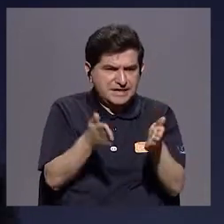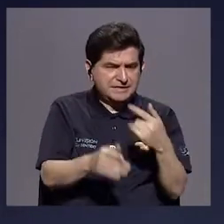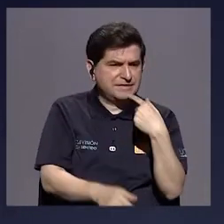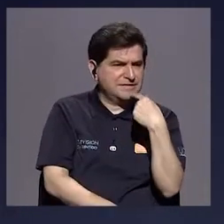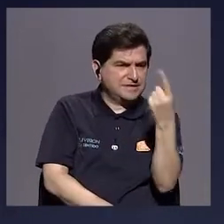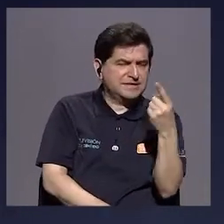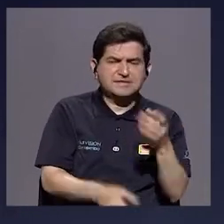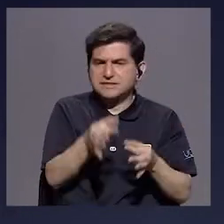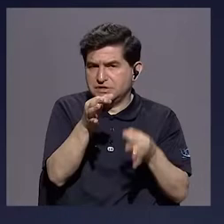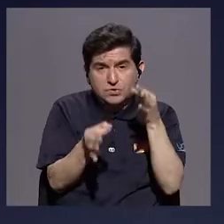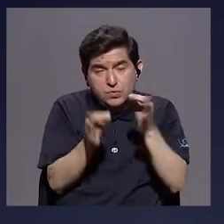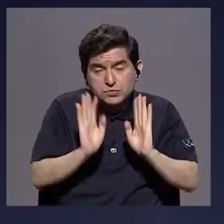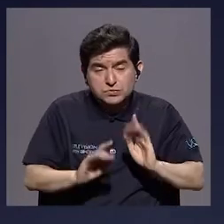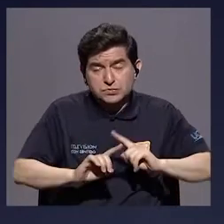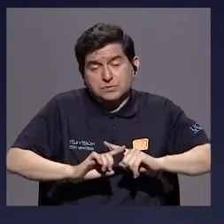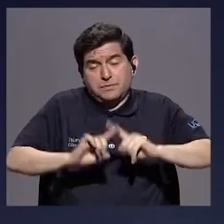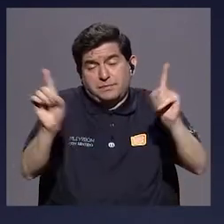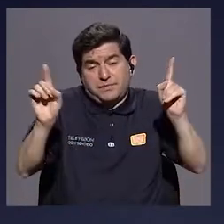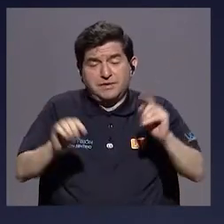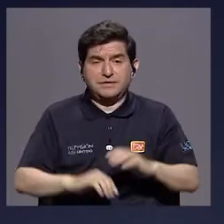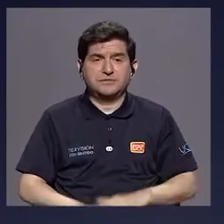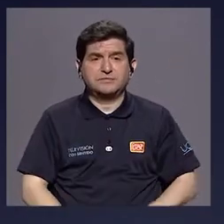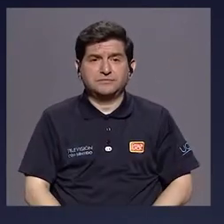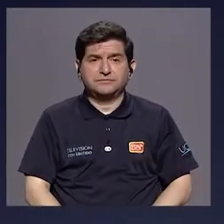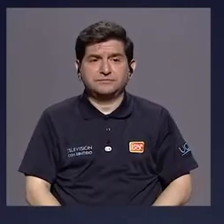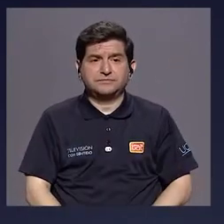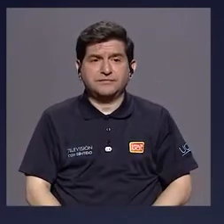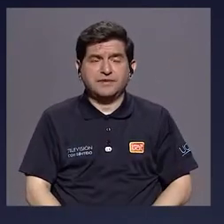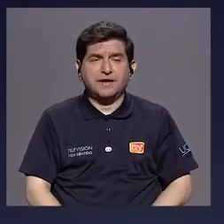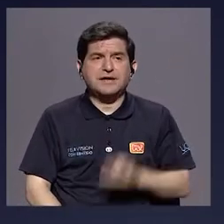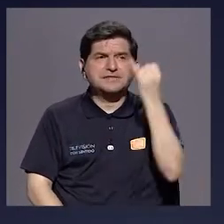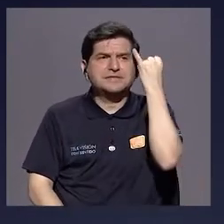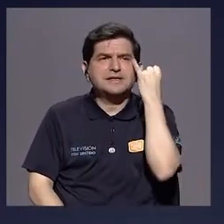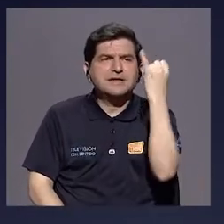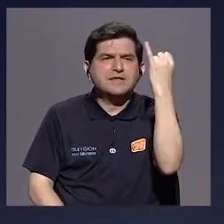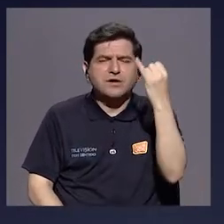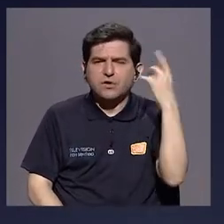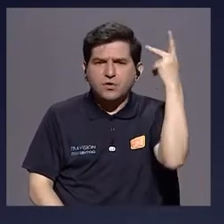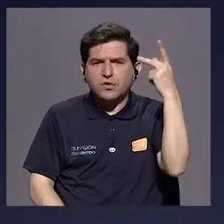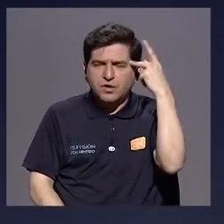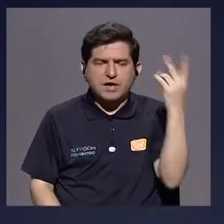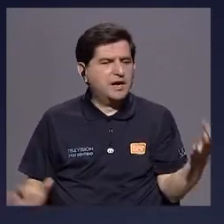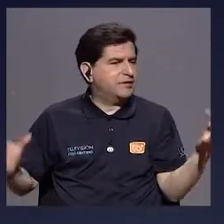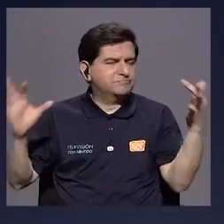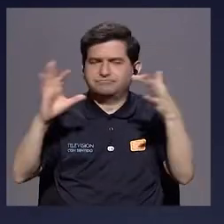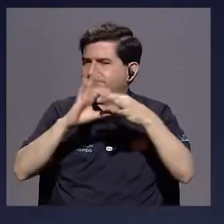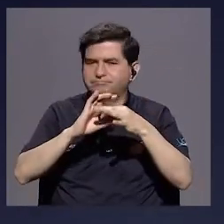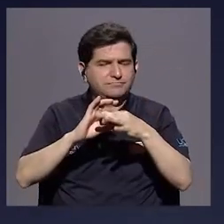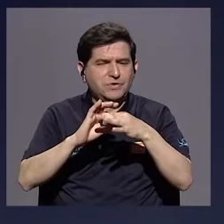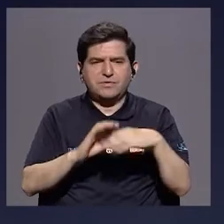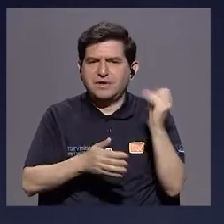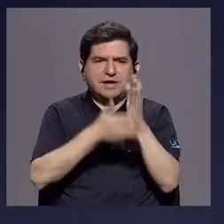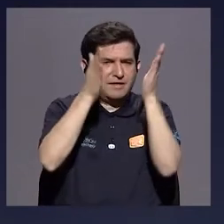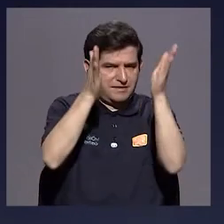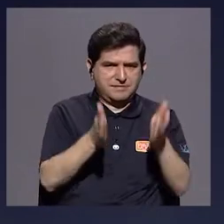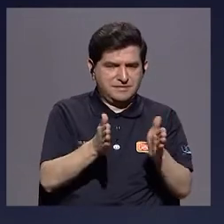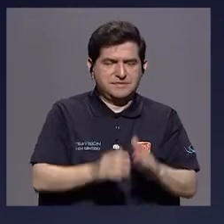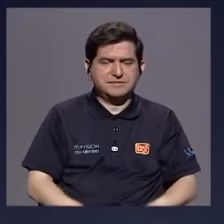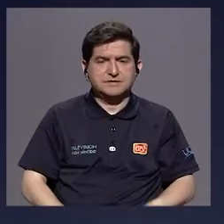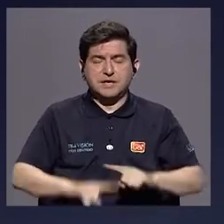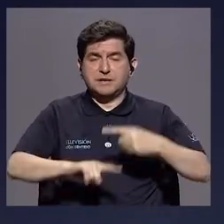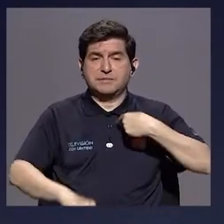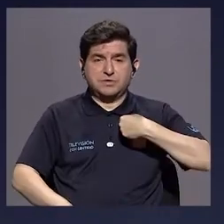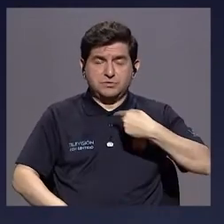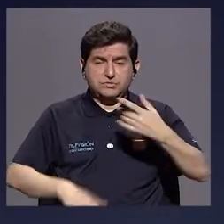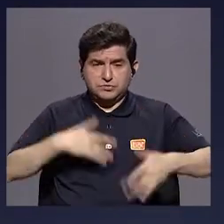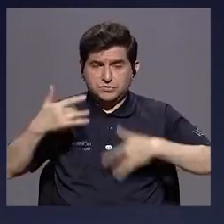decir como injustos pero son alineaciones políticas que tal vez no van con ellos pero siento que